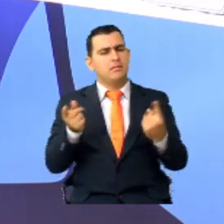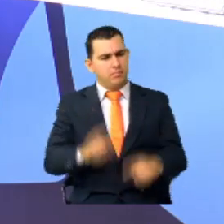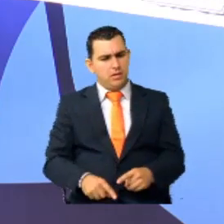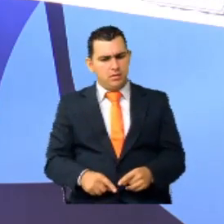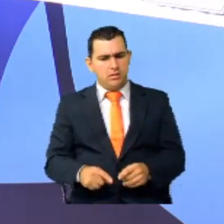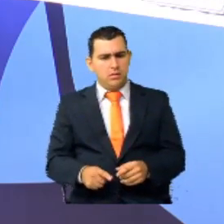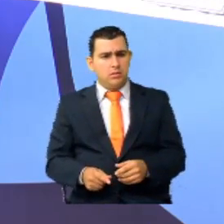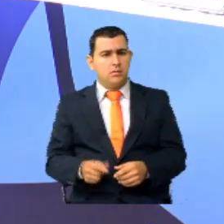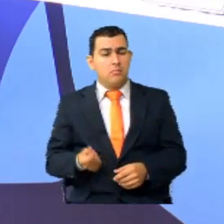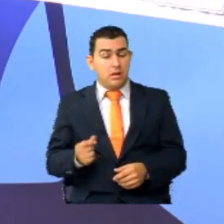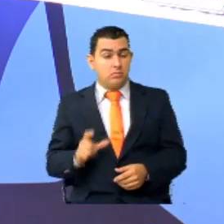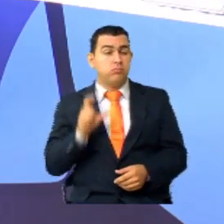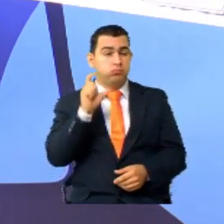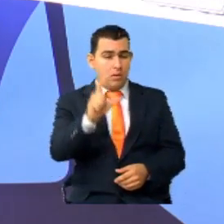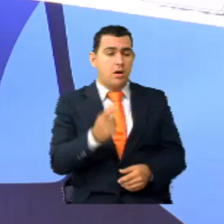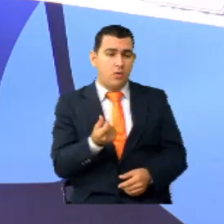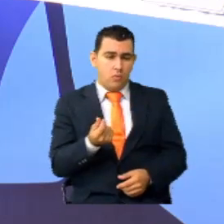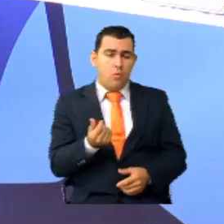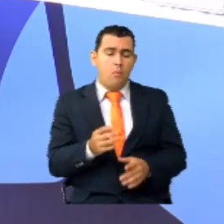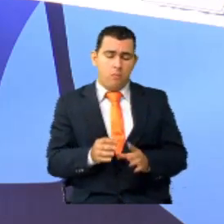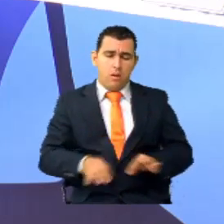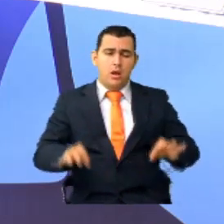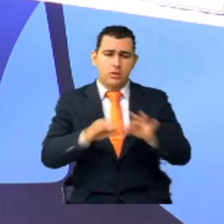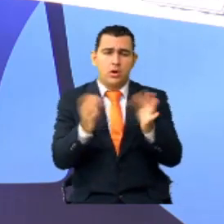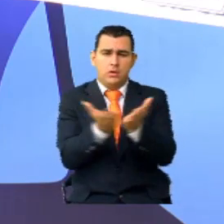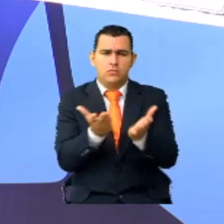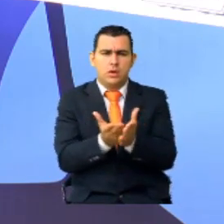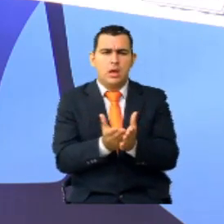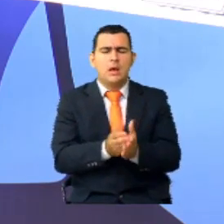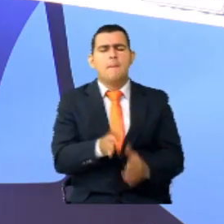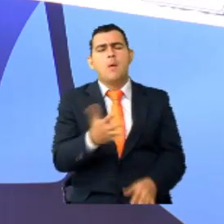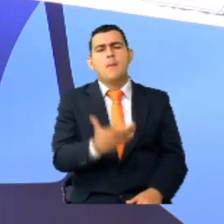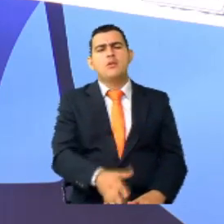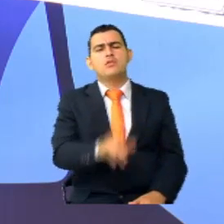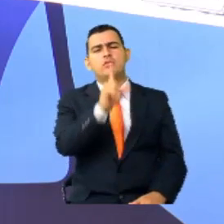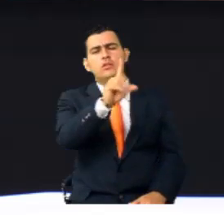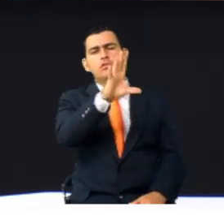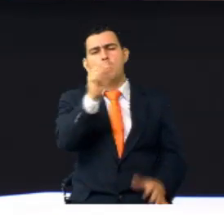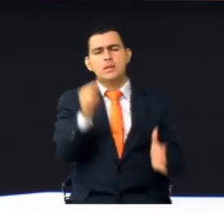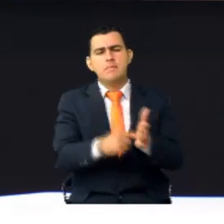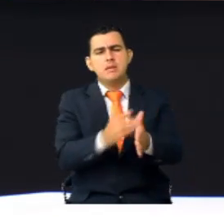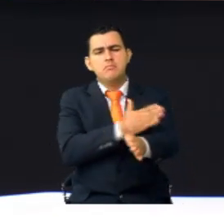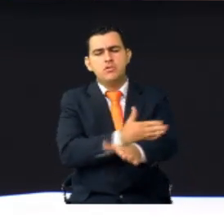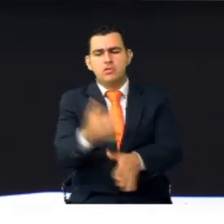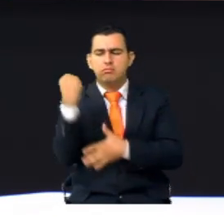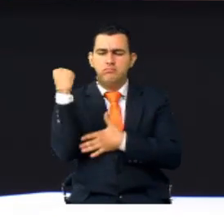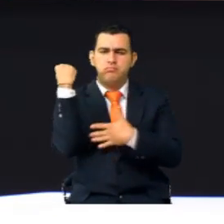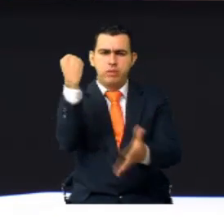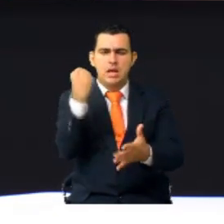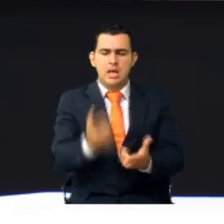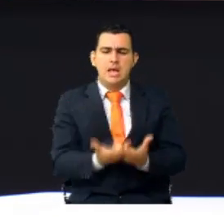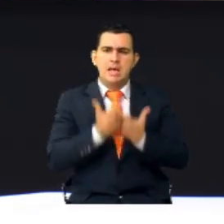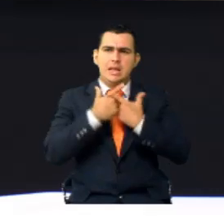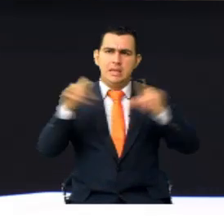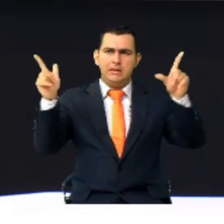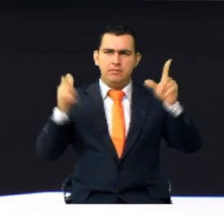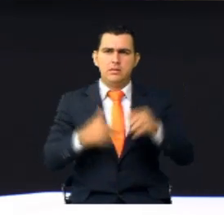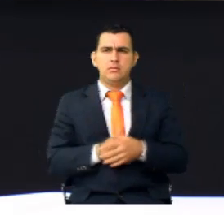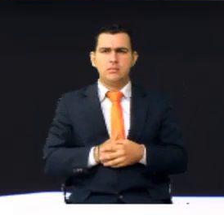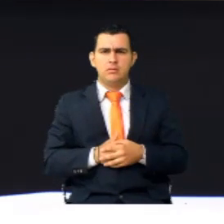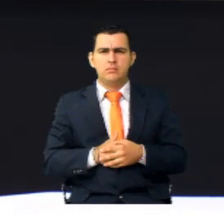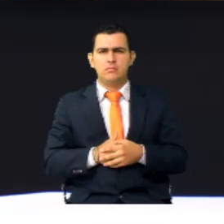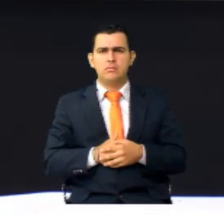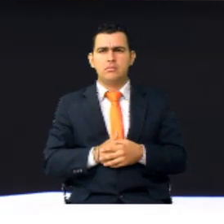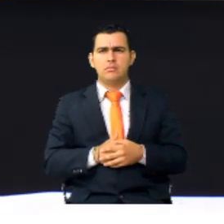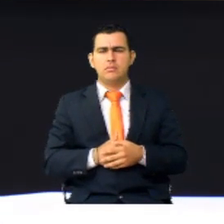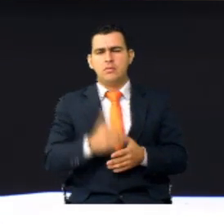muy costoso. En estos programas sería cerca de 150.000 millones de pesos, que es gran parte del presupuesto de libre destinación del municipio. ¿Por qué